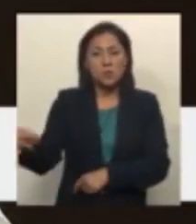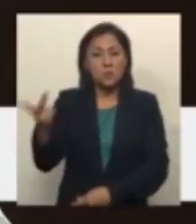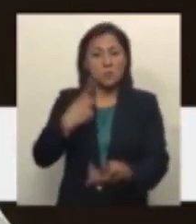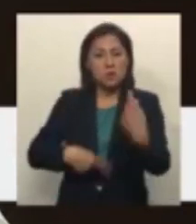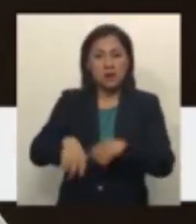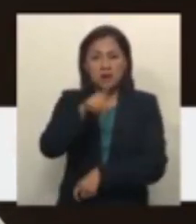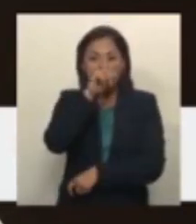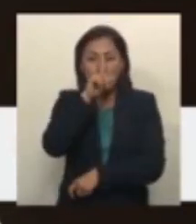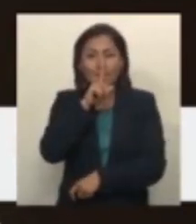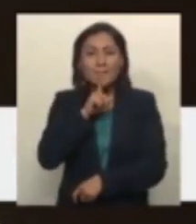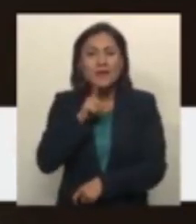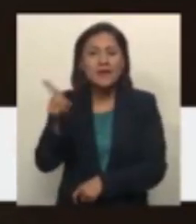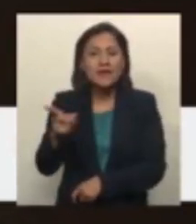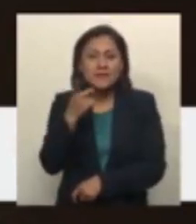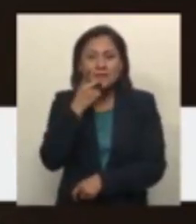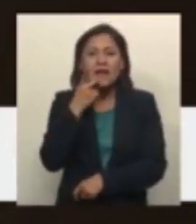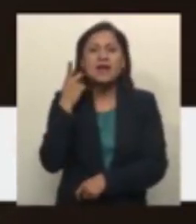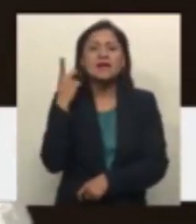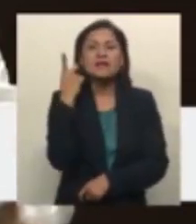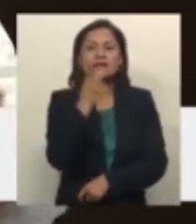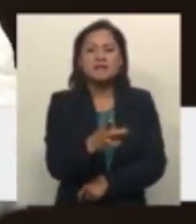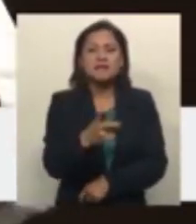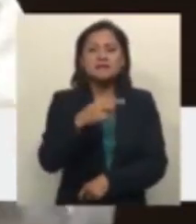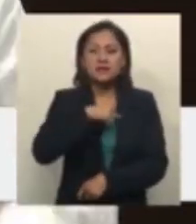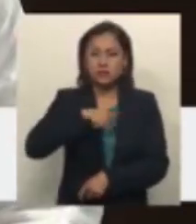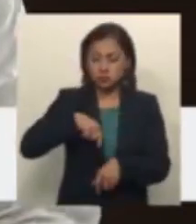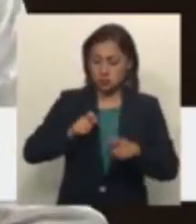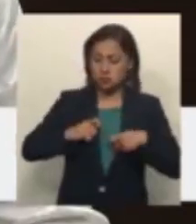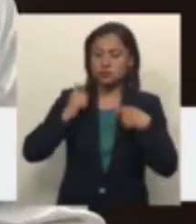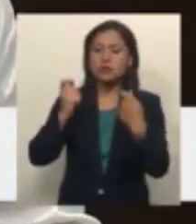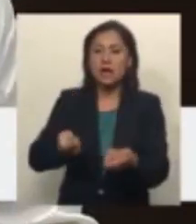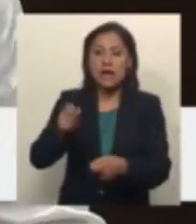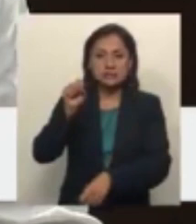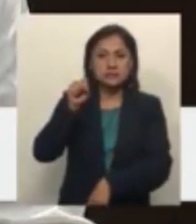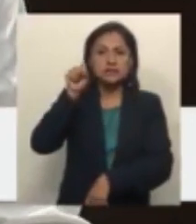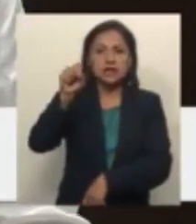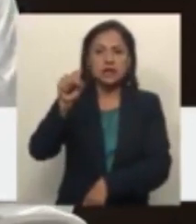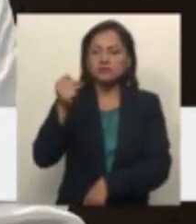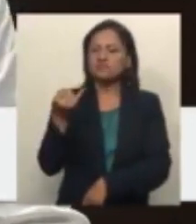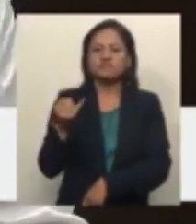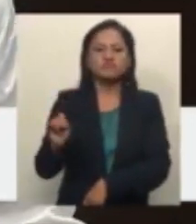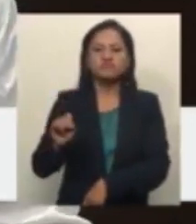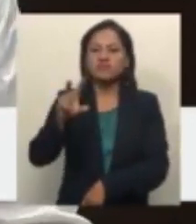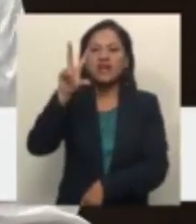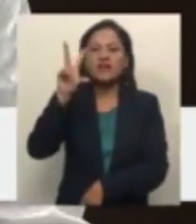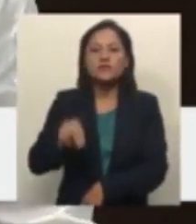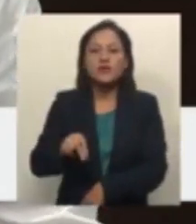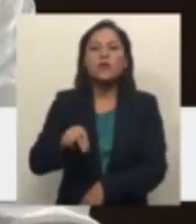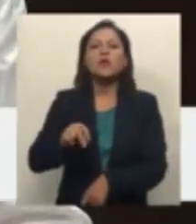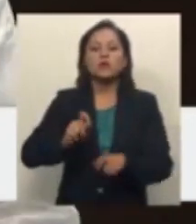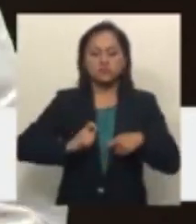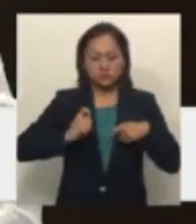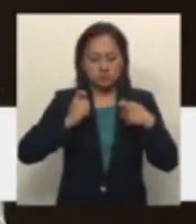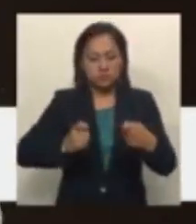estamos entregando a sindicatos la educación del país. No, se les damos dando al pueblo y va a ser la mejor.